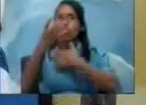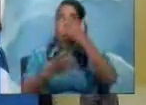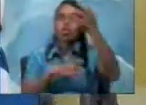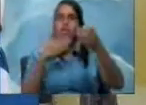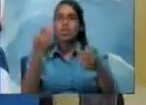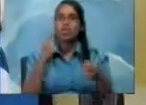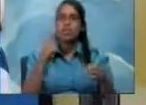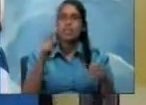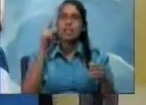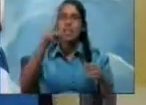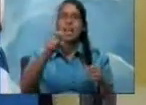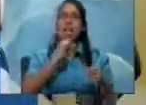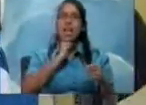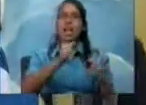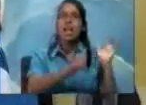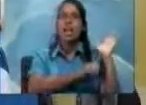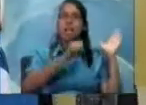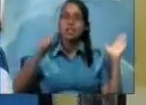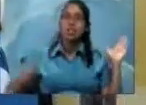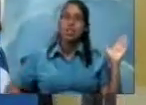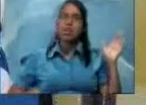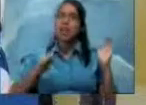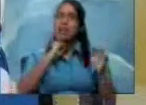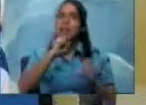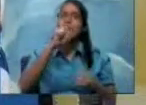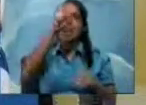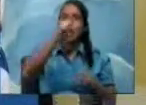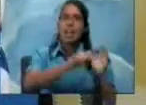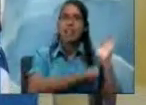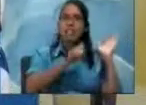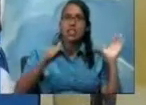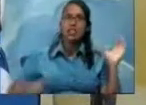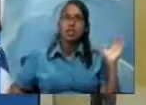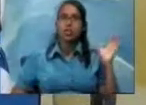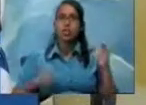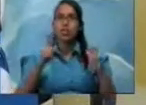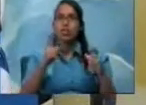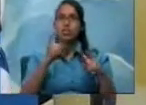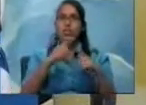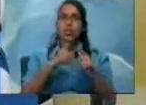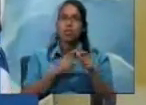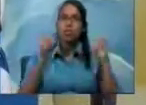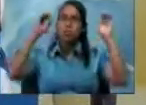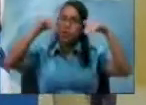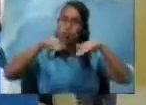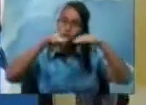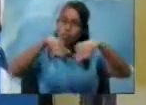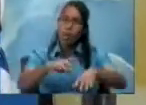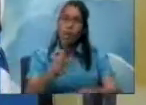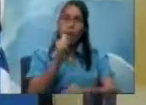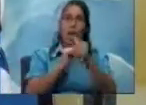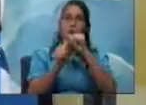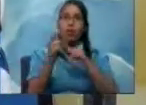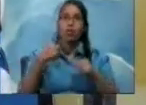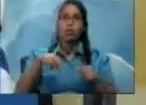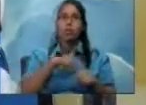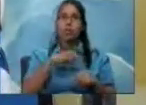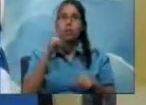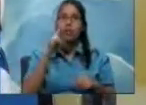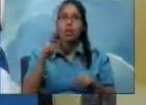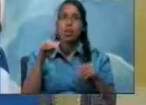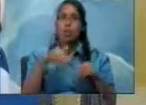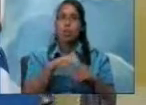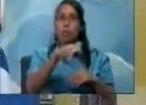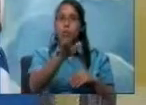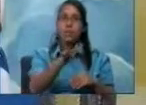decía es el señor es el señor Pedro se zambulló en las aguas los otros veían los peses